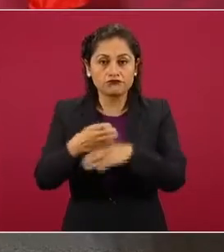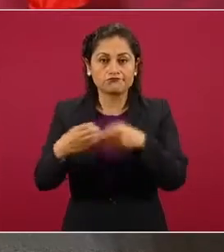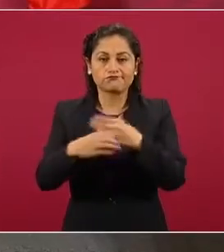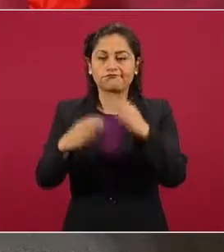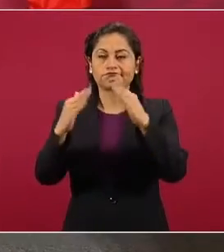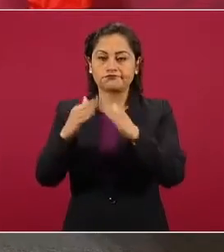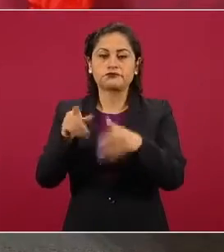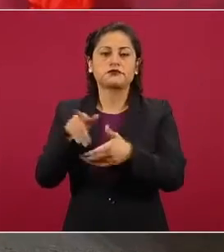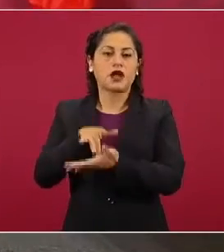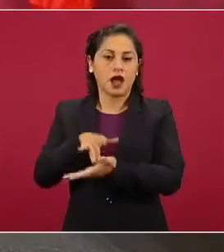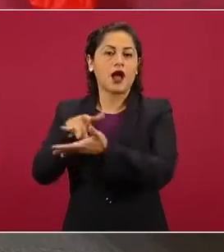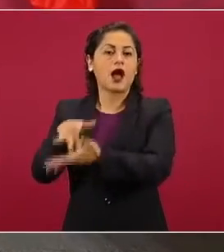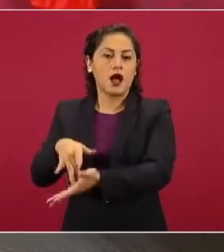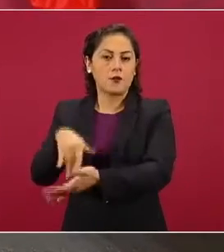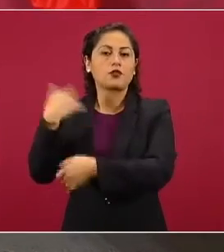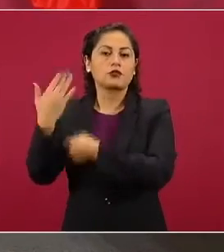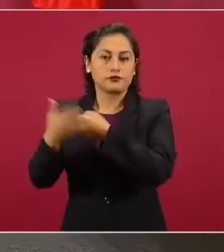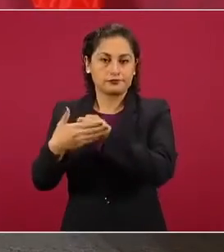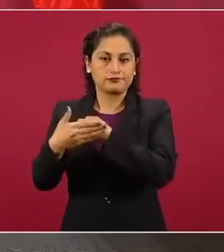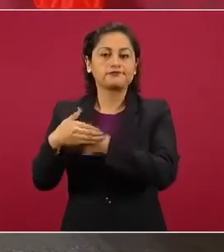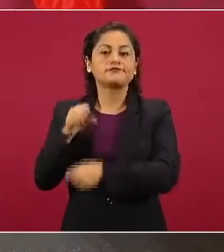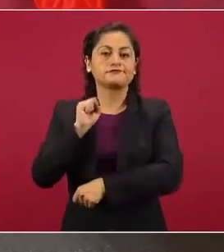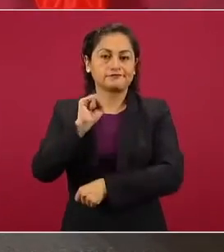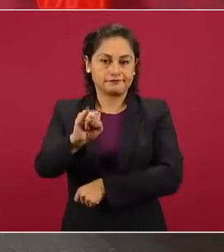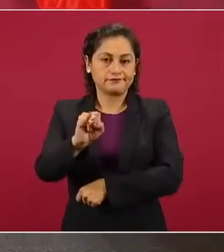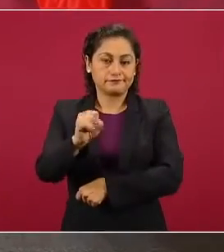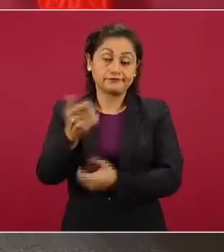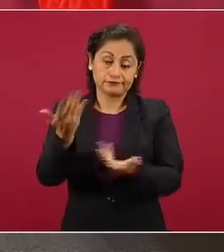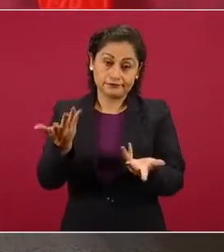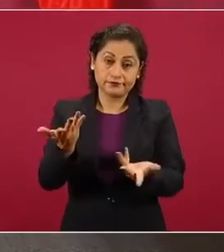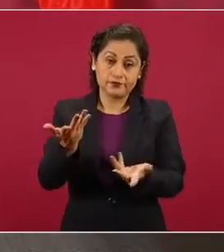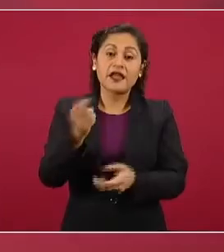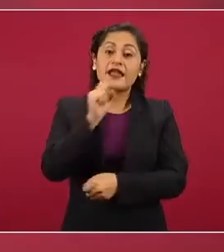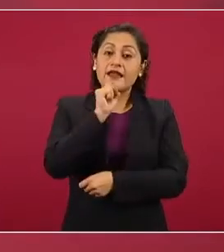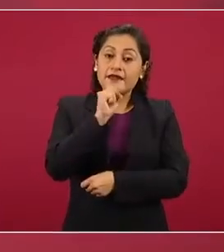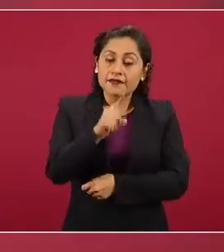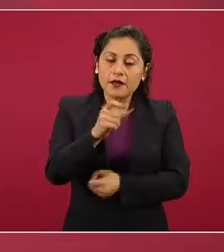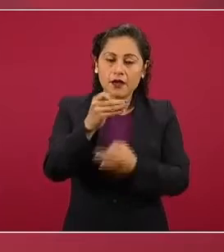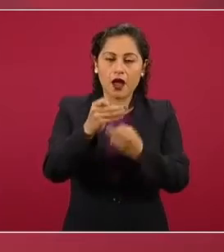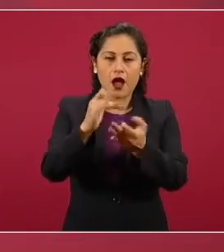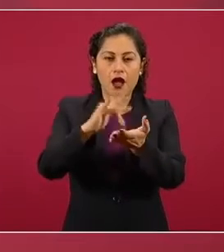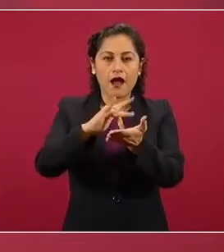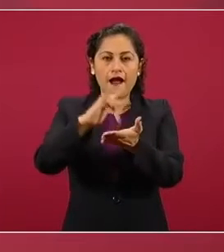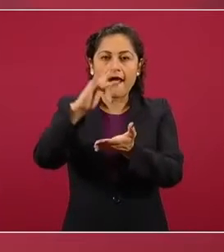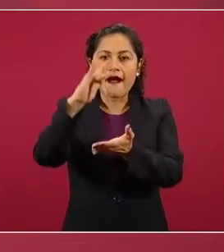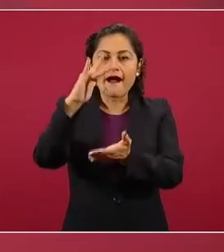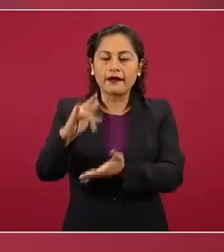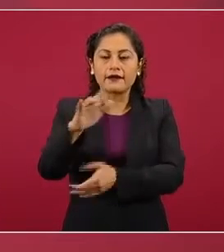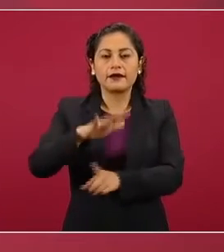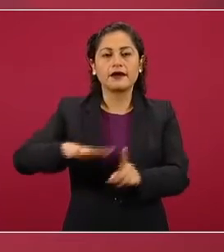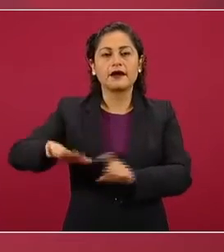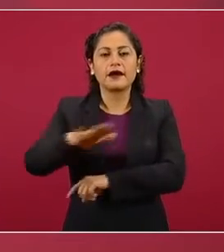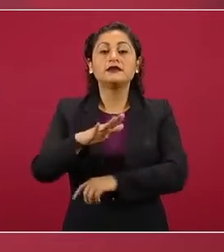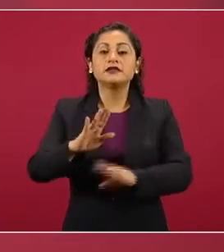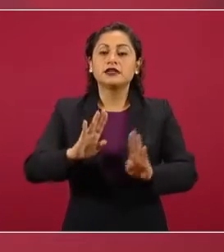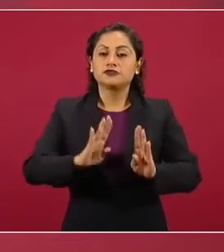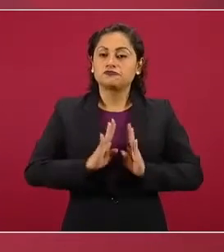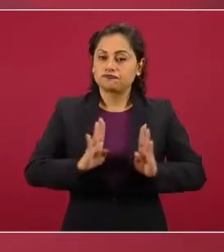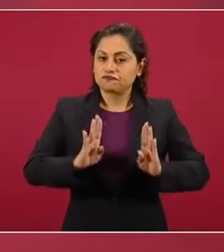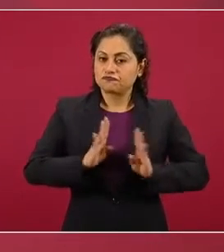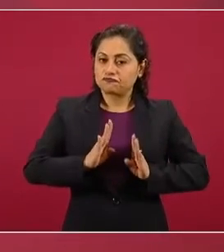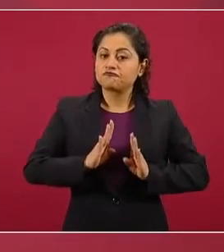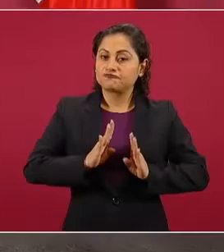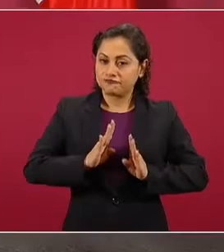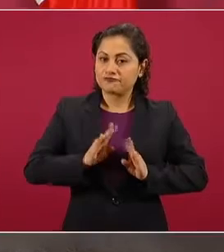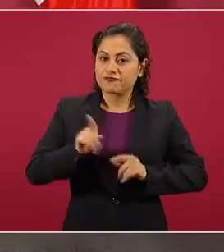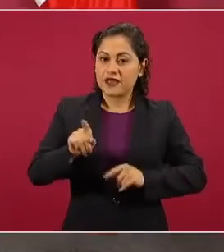mucho a los marinos, agradecer mucho al Ejército por la aplicación de